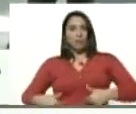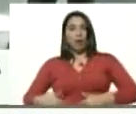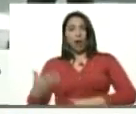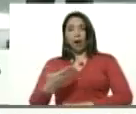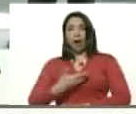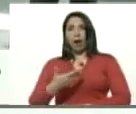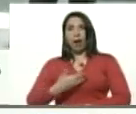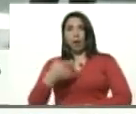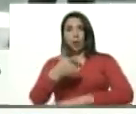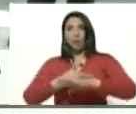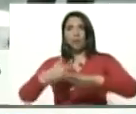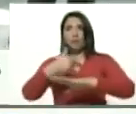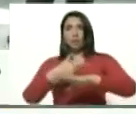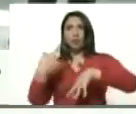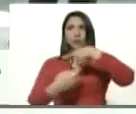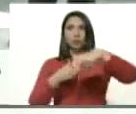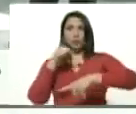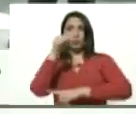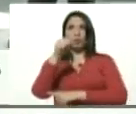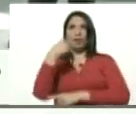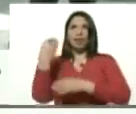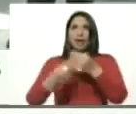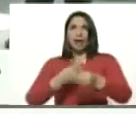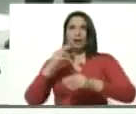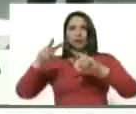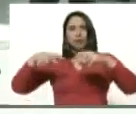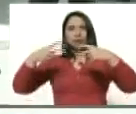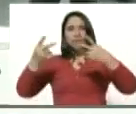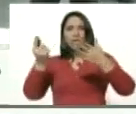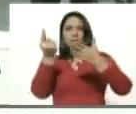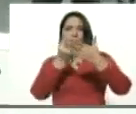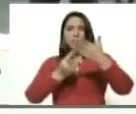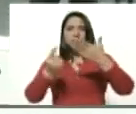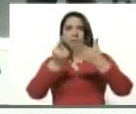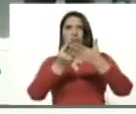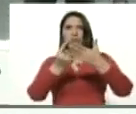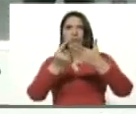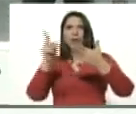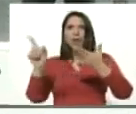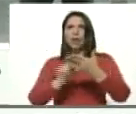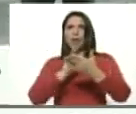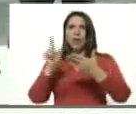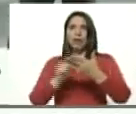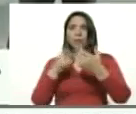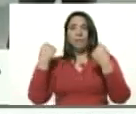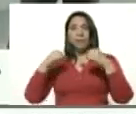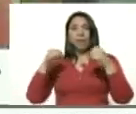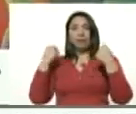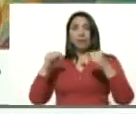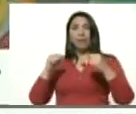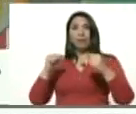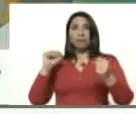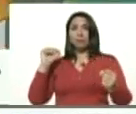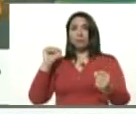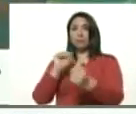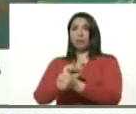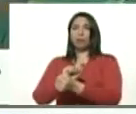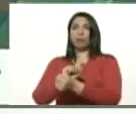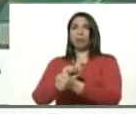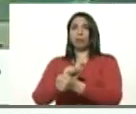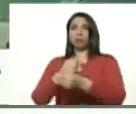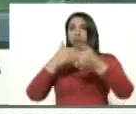del gobierno revolucionario, han hecho una nueva edición de este libro que estaba prácticamente secuestrado por las